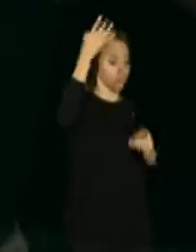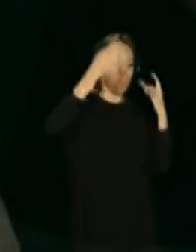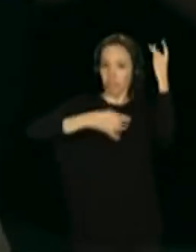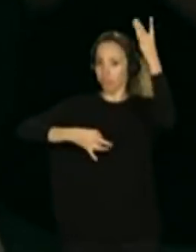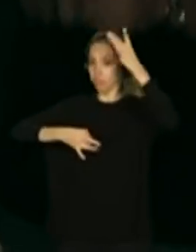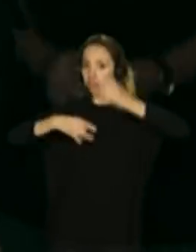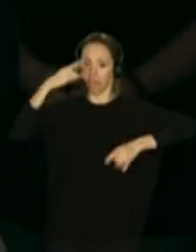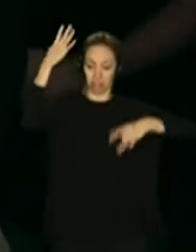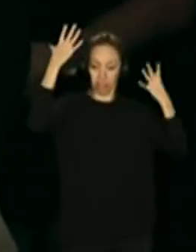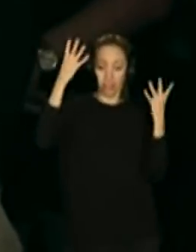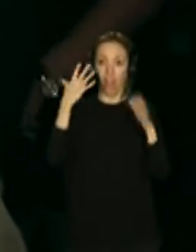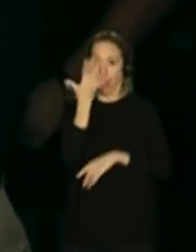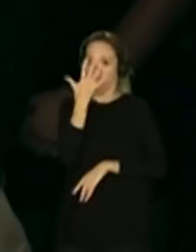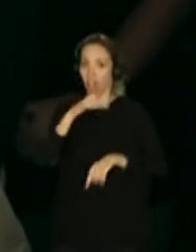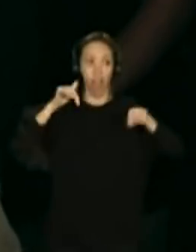ese